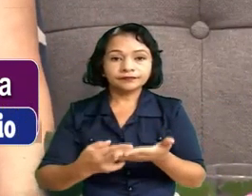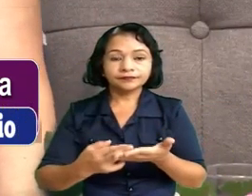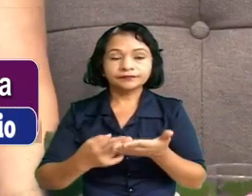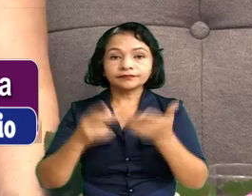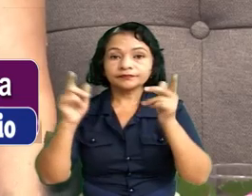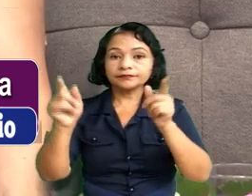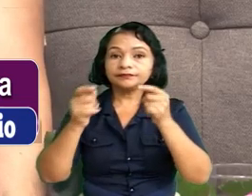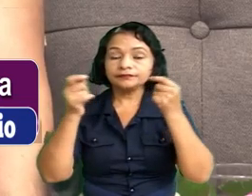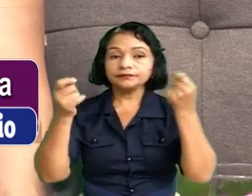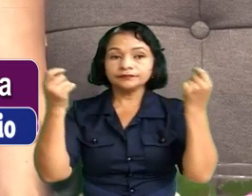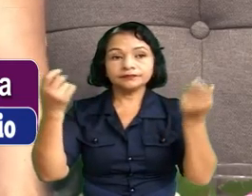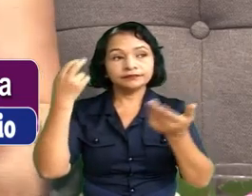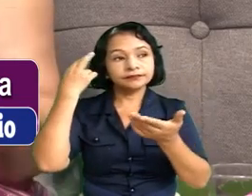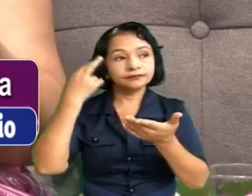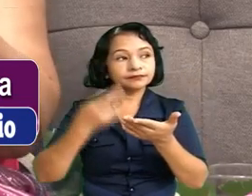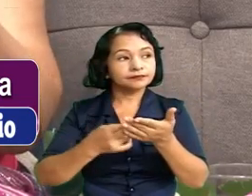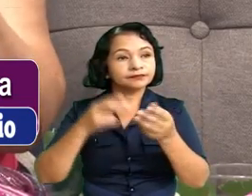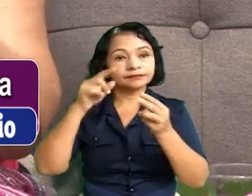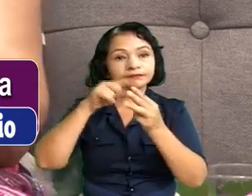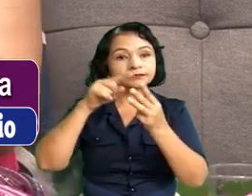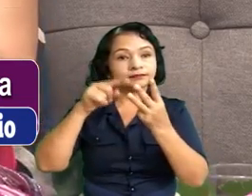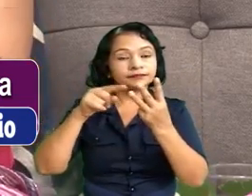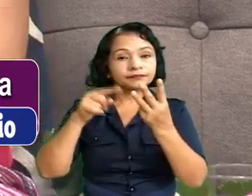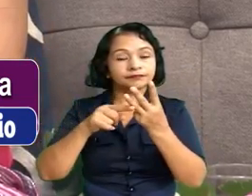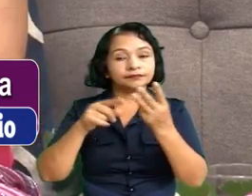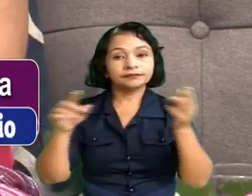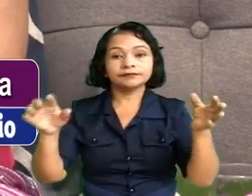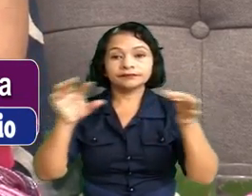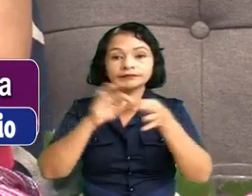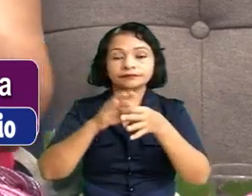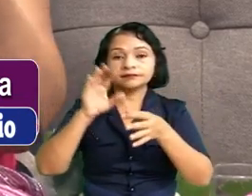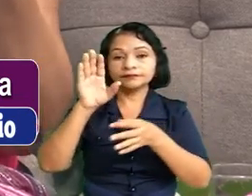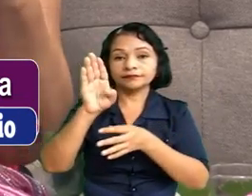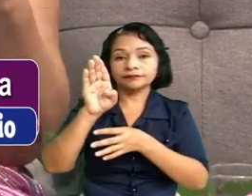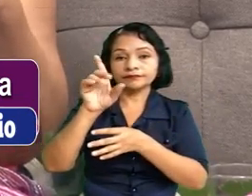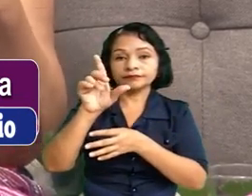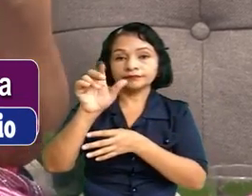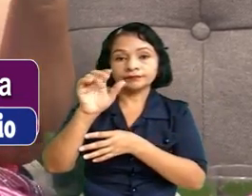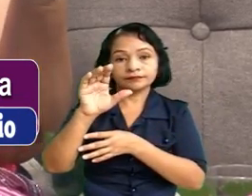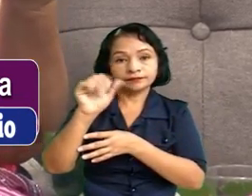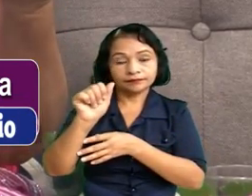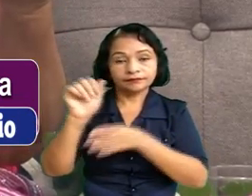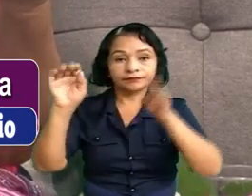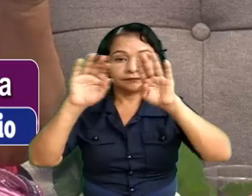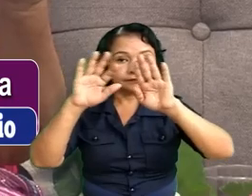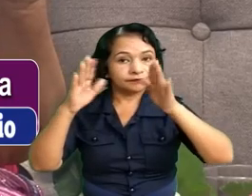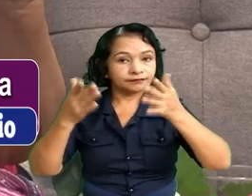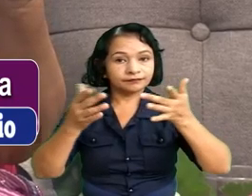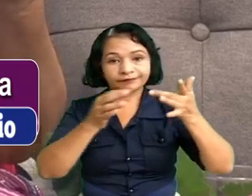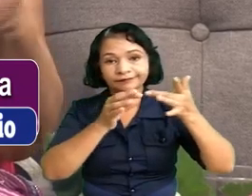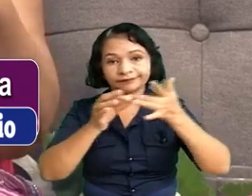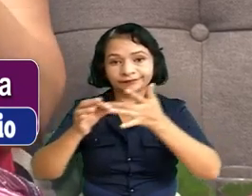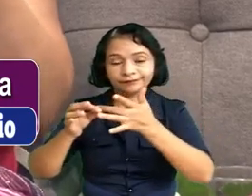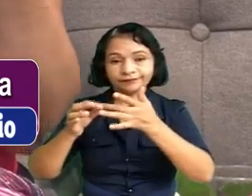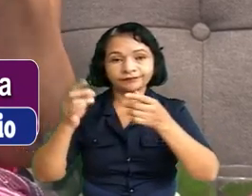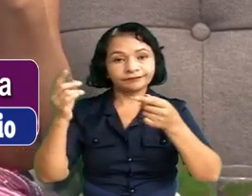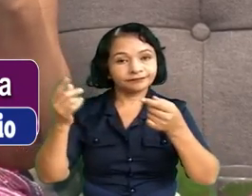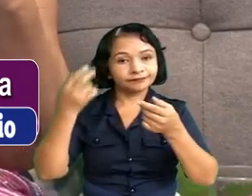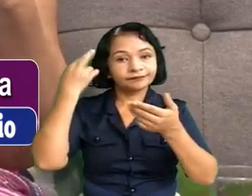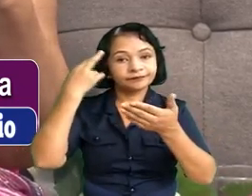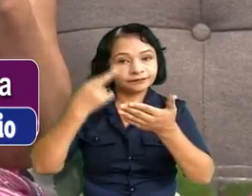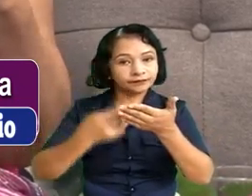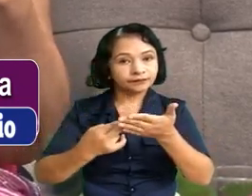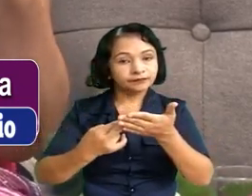celebración, porque yo creo que son tres términos que se integran en Blanquita. Festejamos una mujer heroica. Okay.